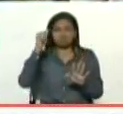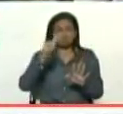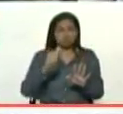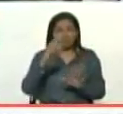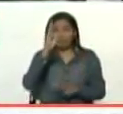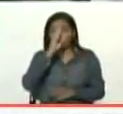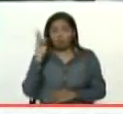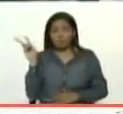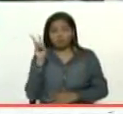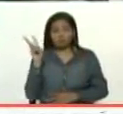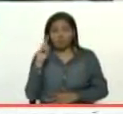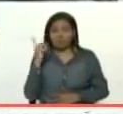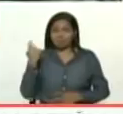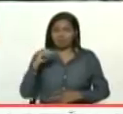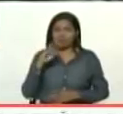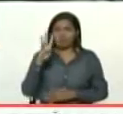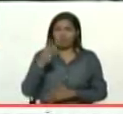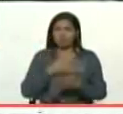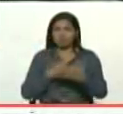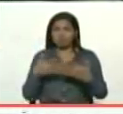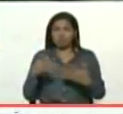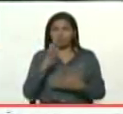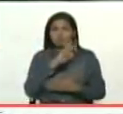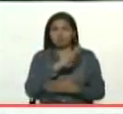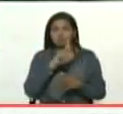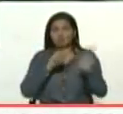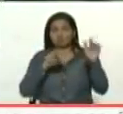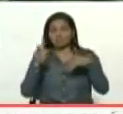de Venezuela tenía